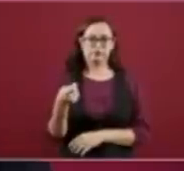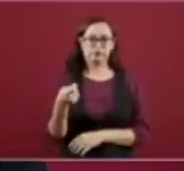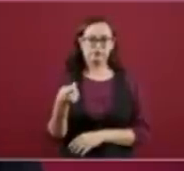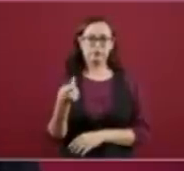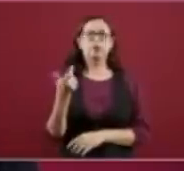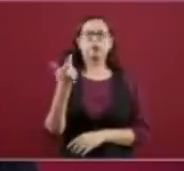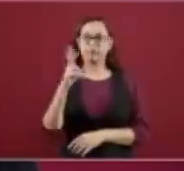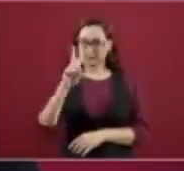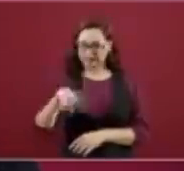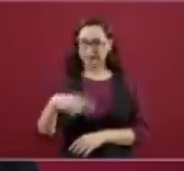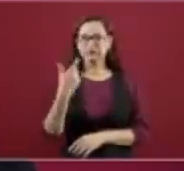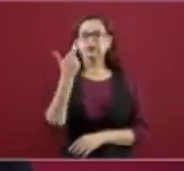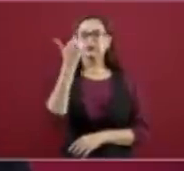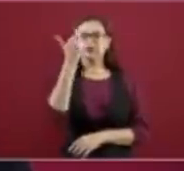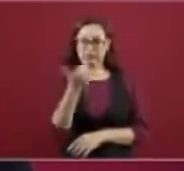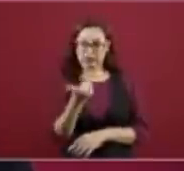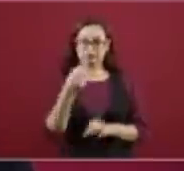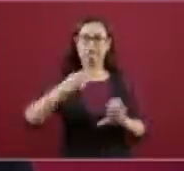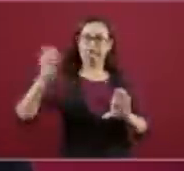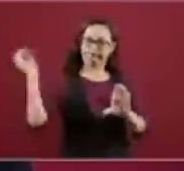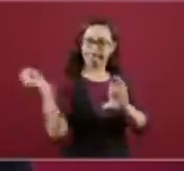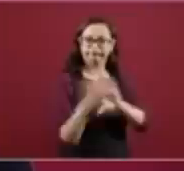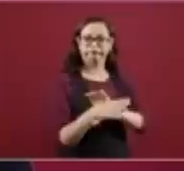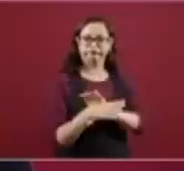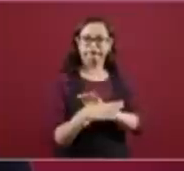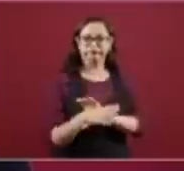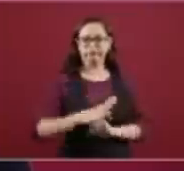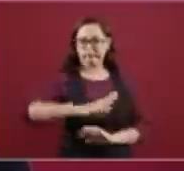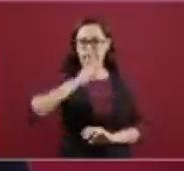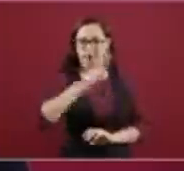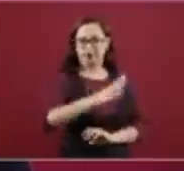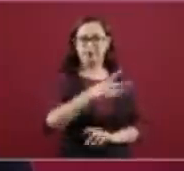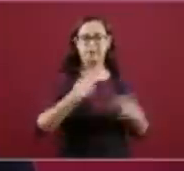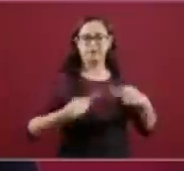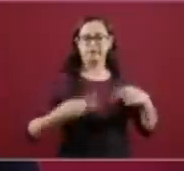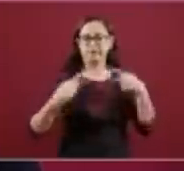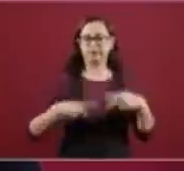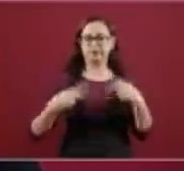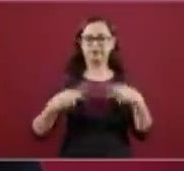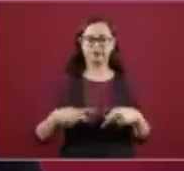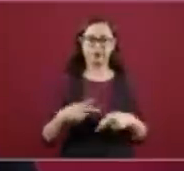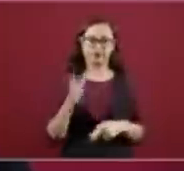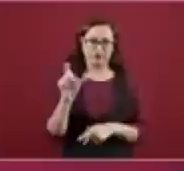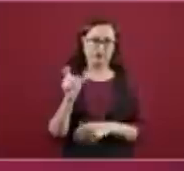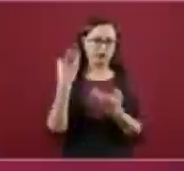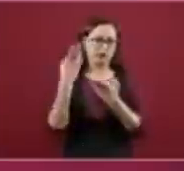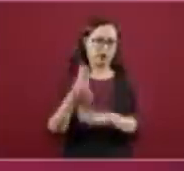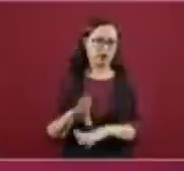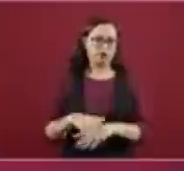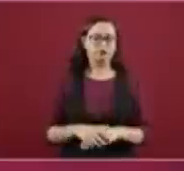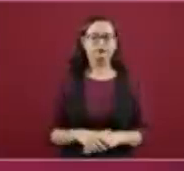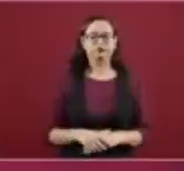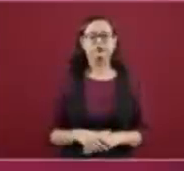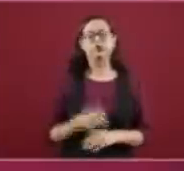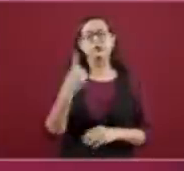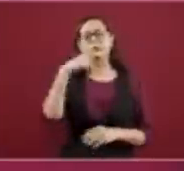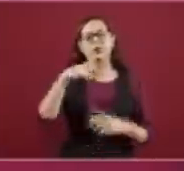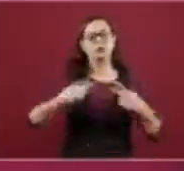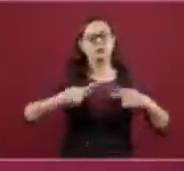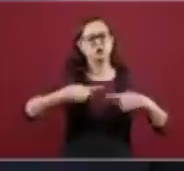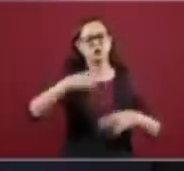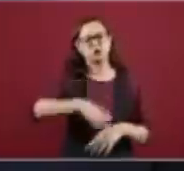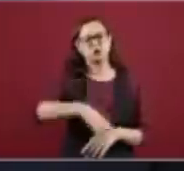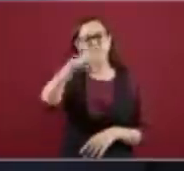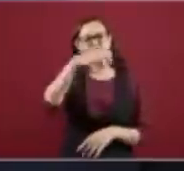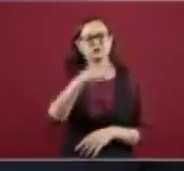dinero de manera directa, o sea, es con la tarjeta, para que el adulto mayor